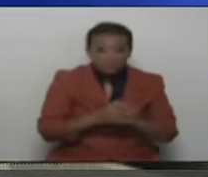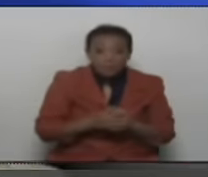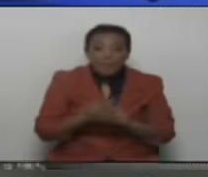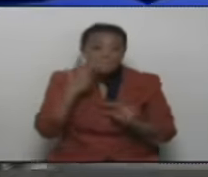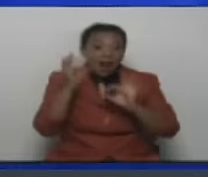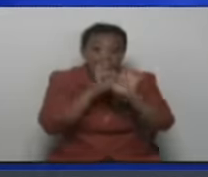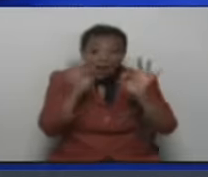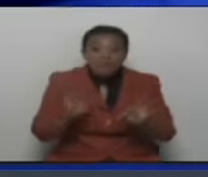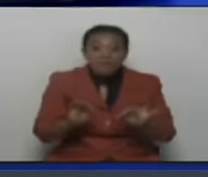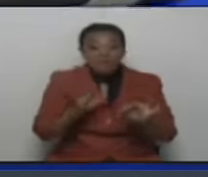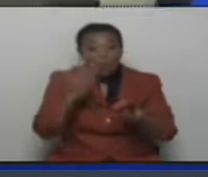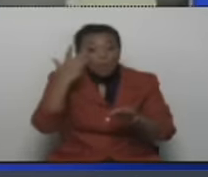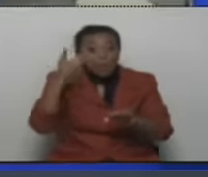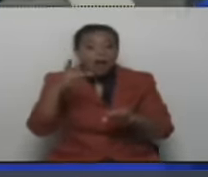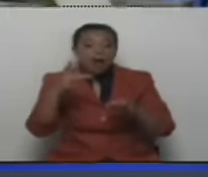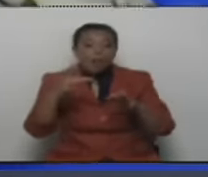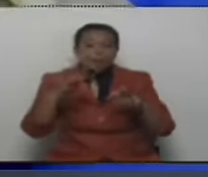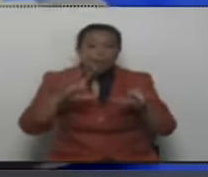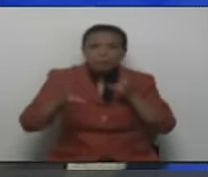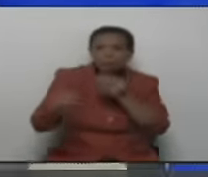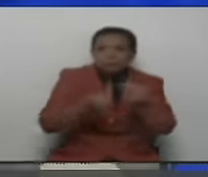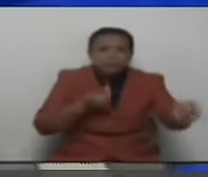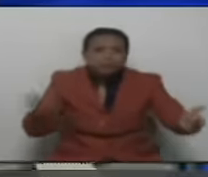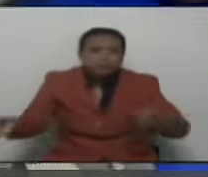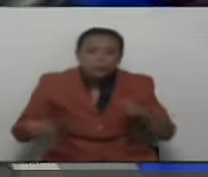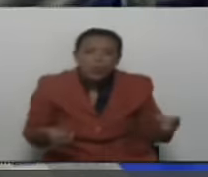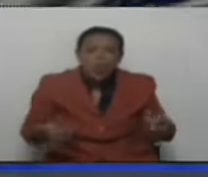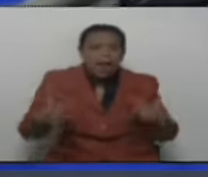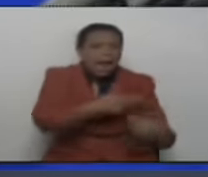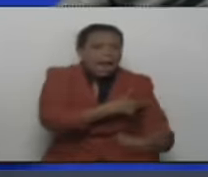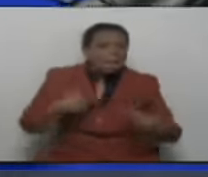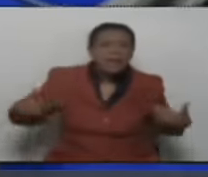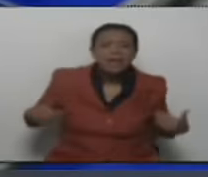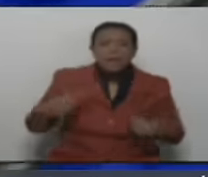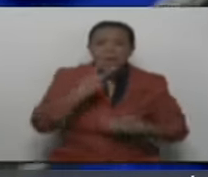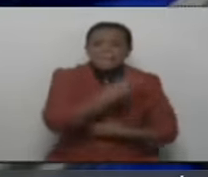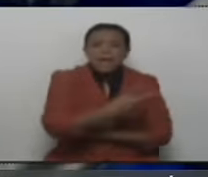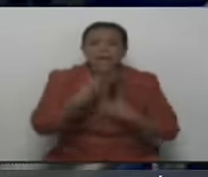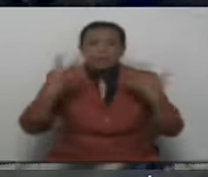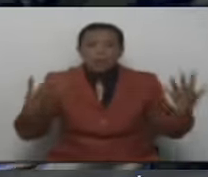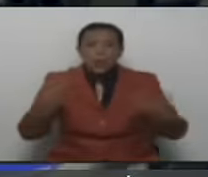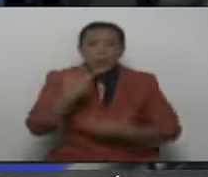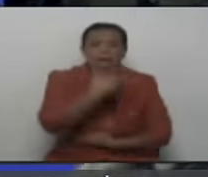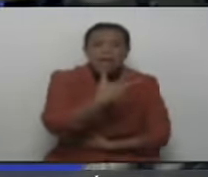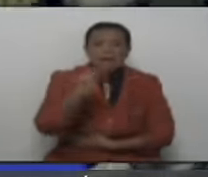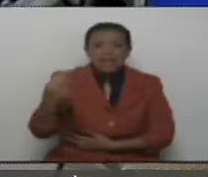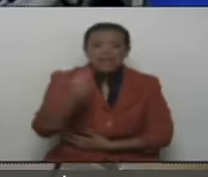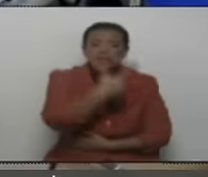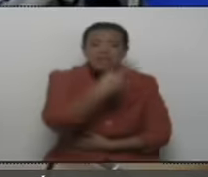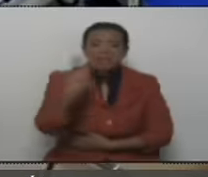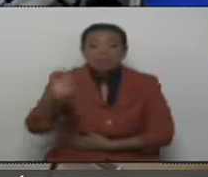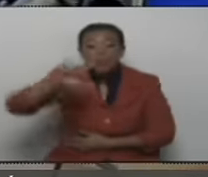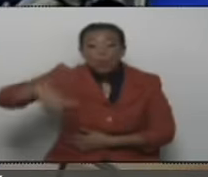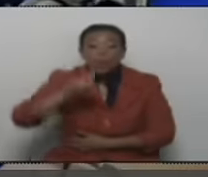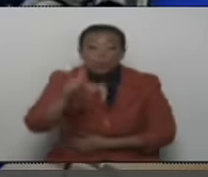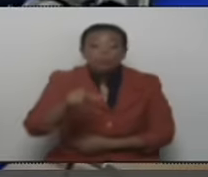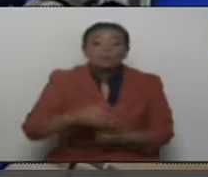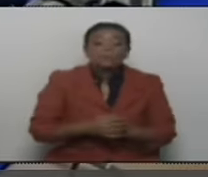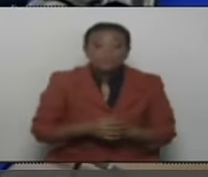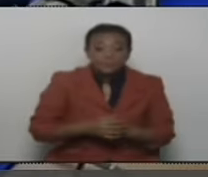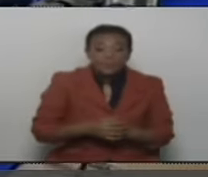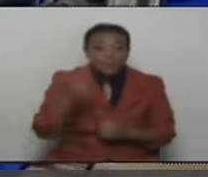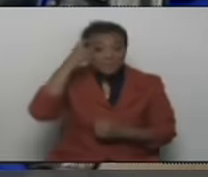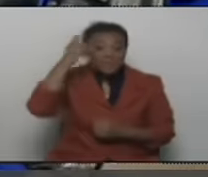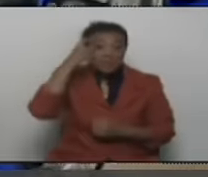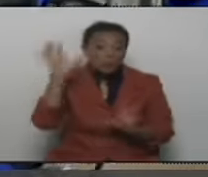parte de los desmanes y la violencia criminal del 29, 30 y 31 de julio. Venezuela